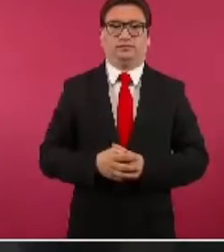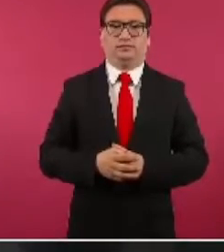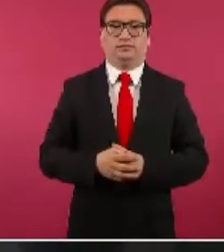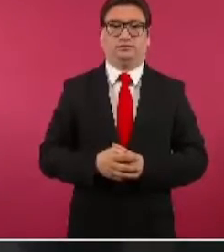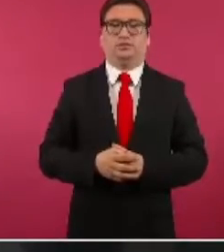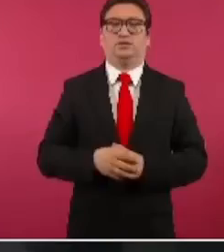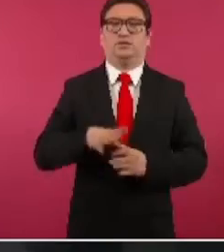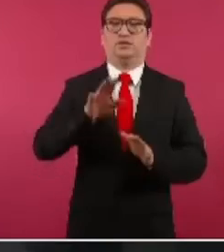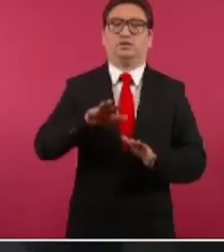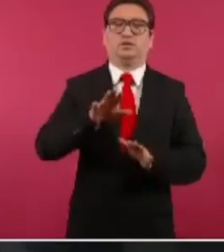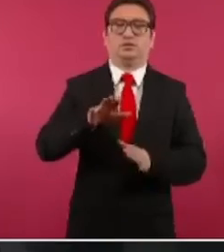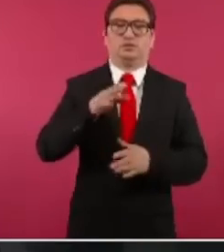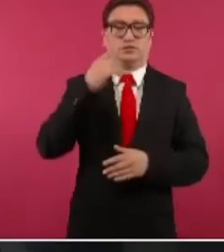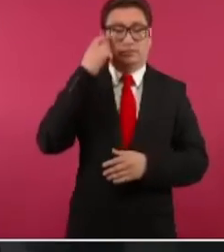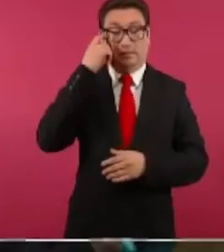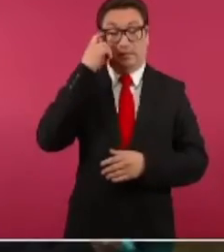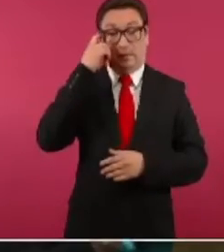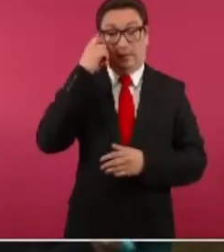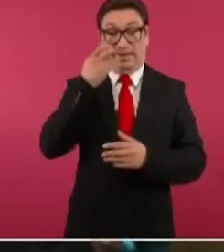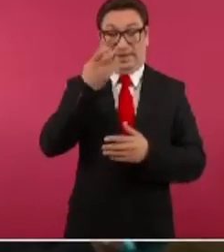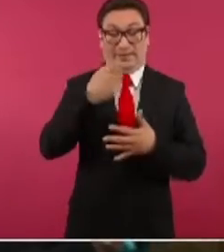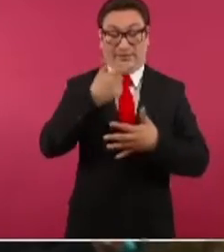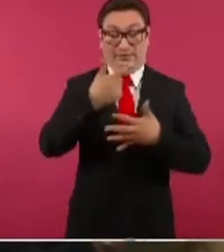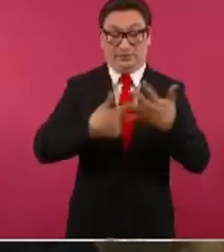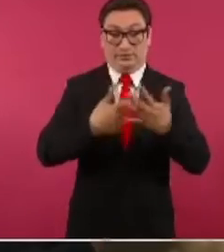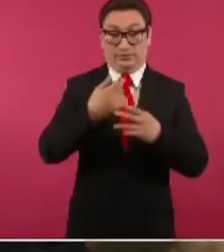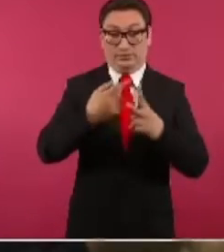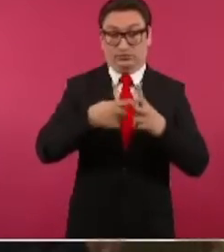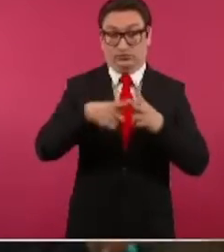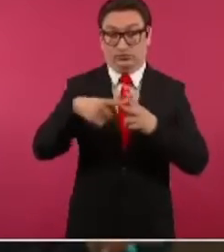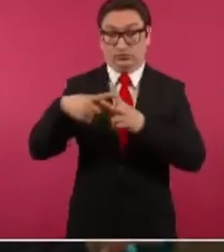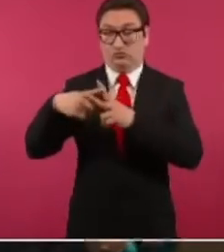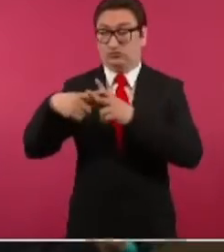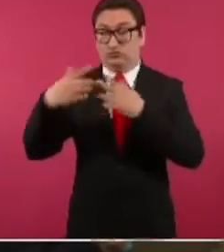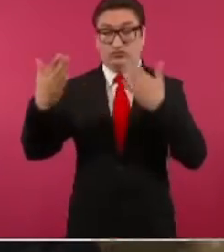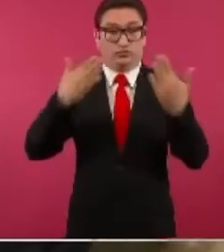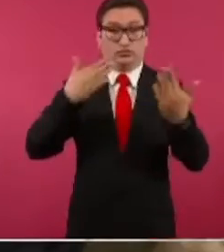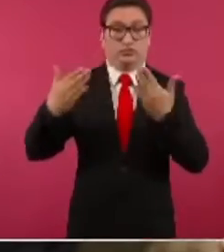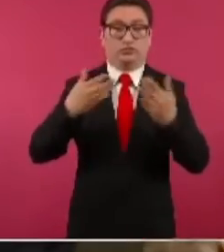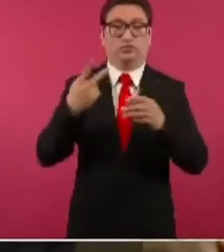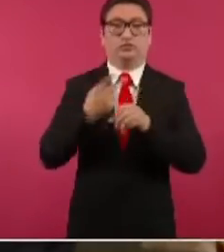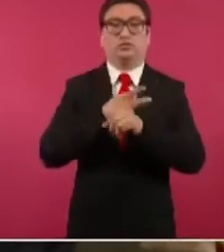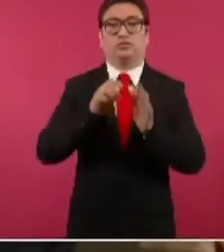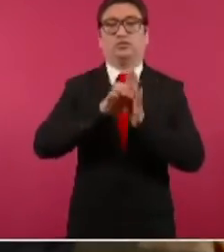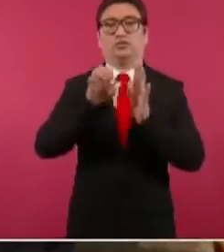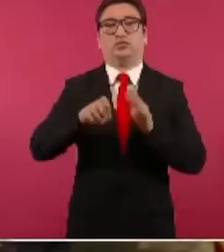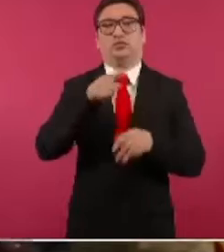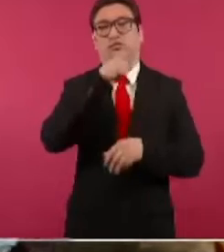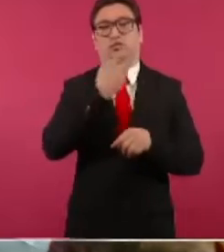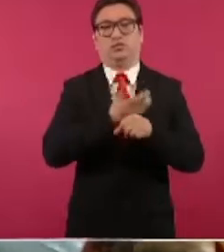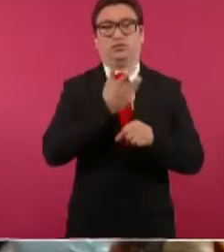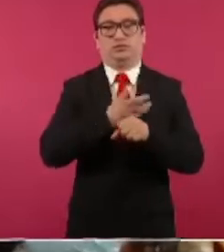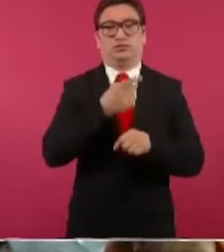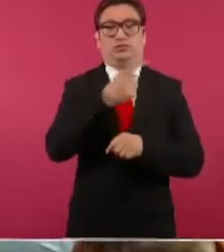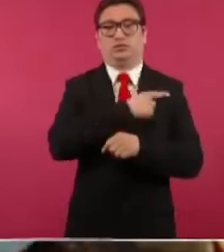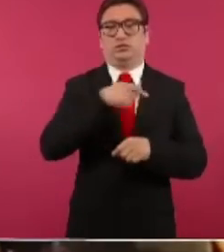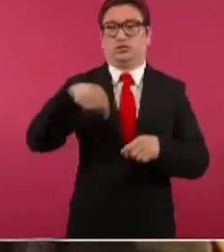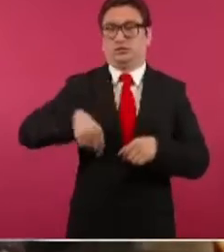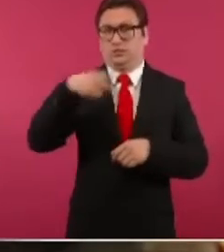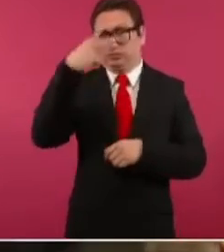Que estos nuevos números se comparan con lo que está pasando en Estados Unidos, porque en